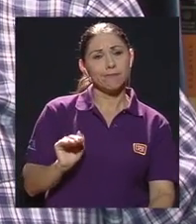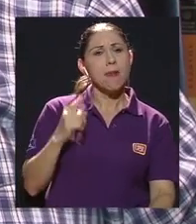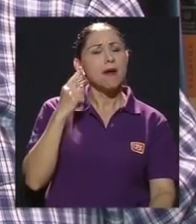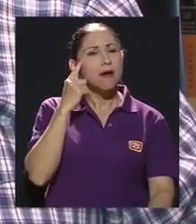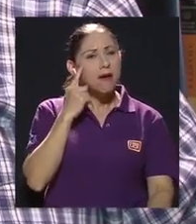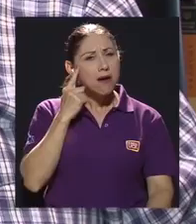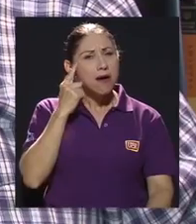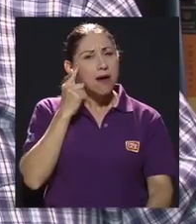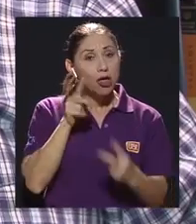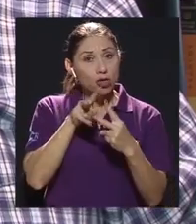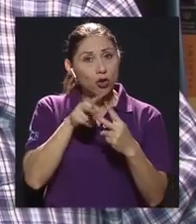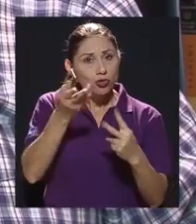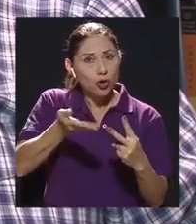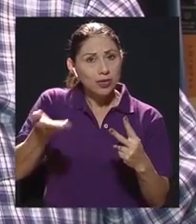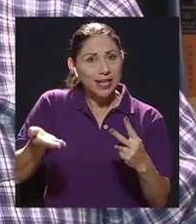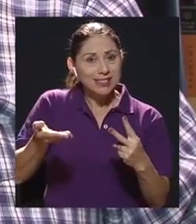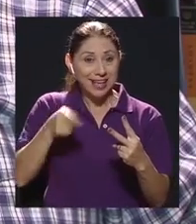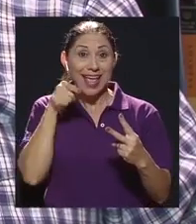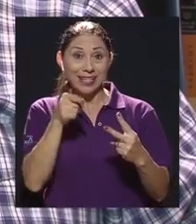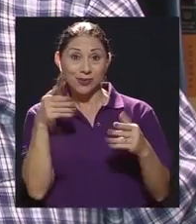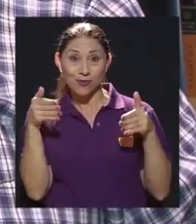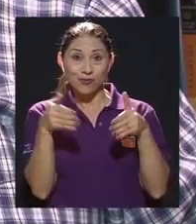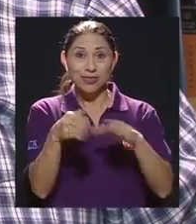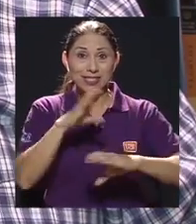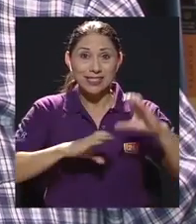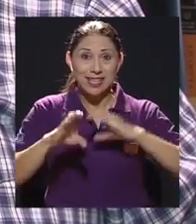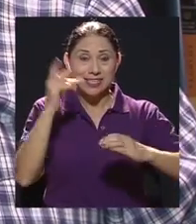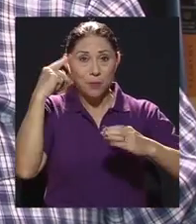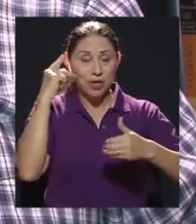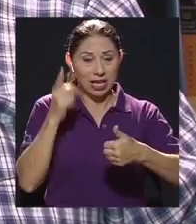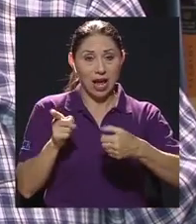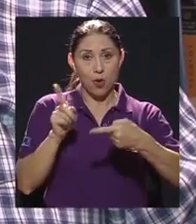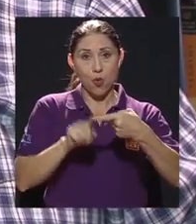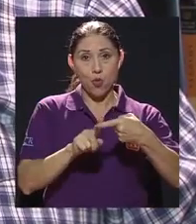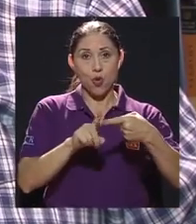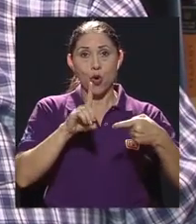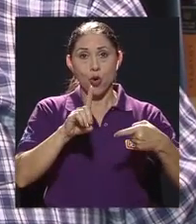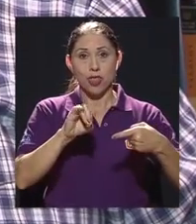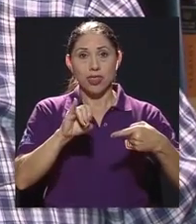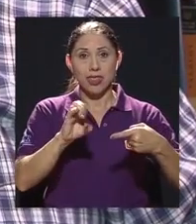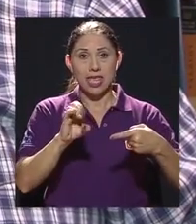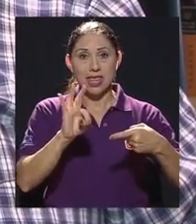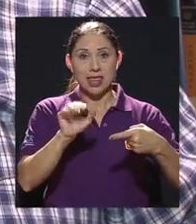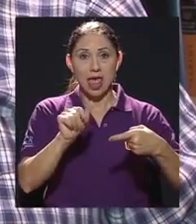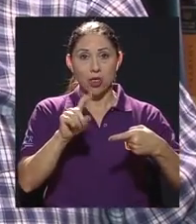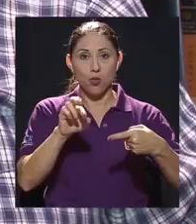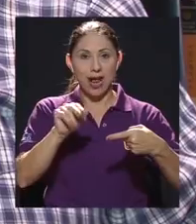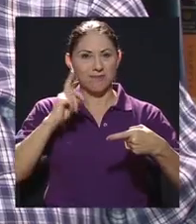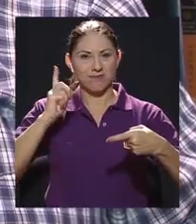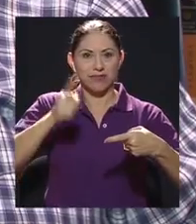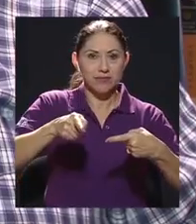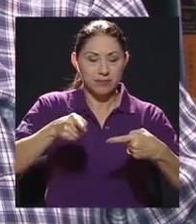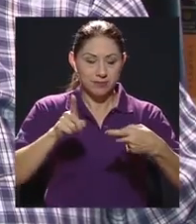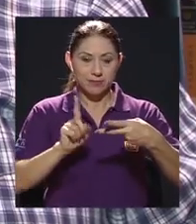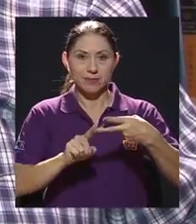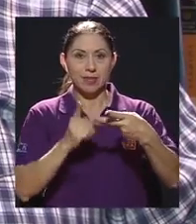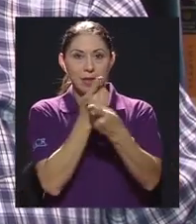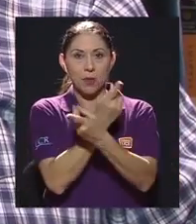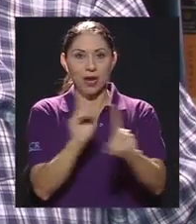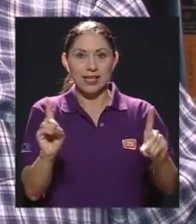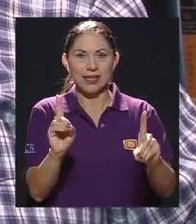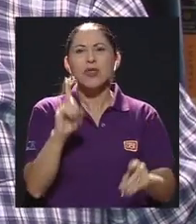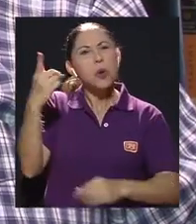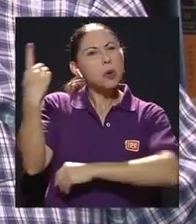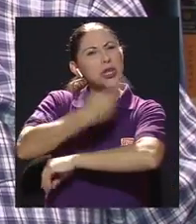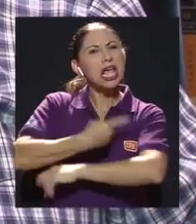y eso me llevó a la ciencia política. Uno, la dictadura, y otro, la democracia. Mi padre, un día yo le pregunté,